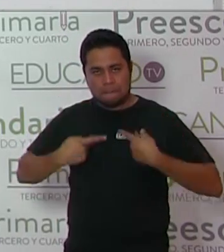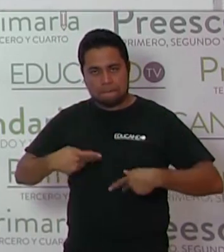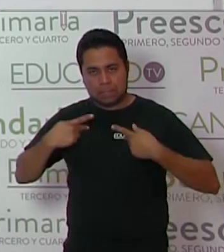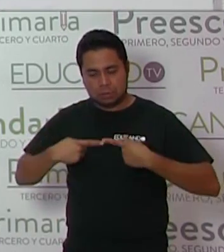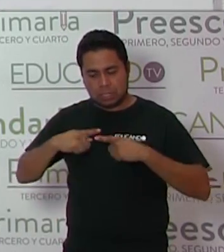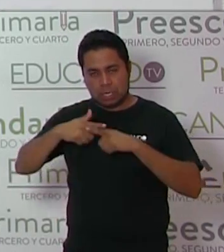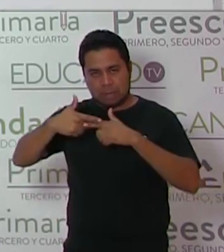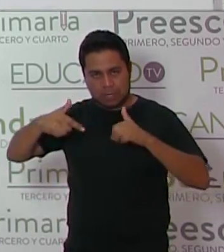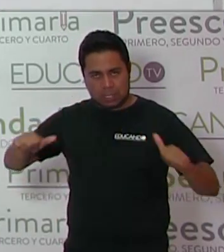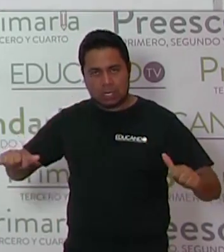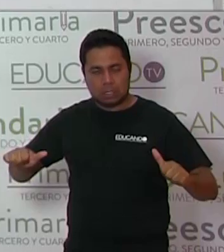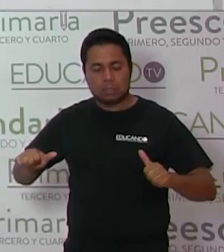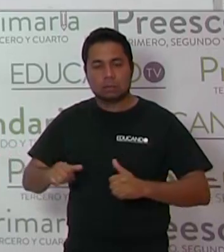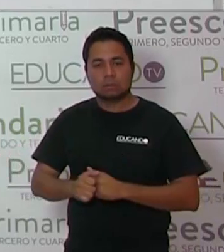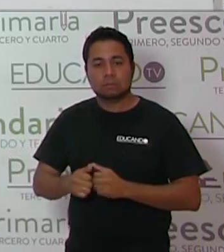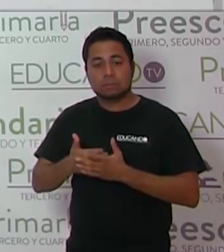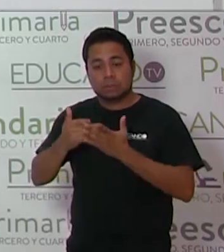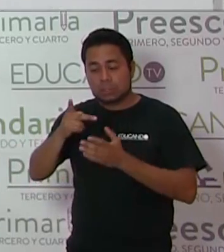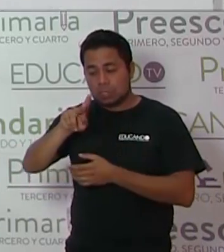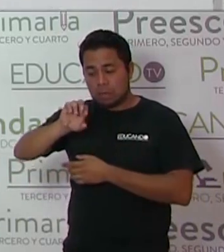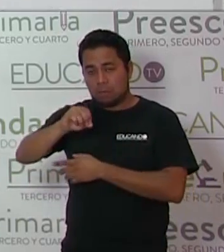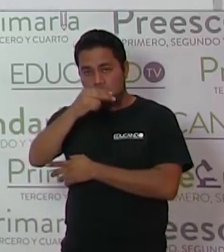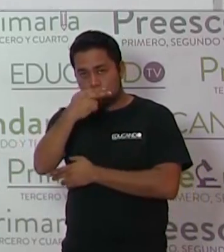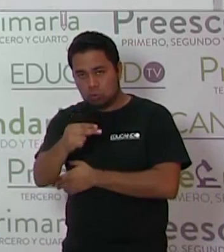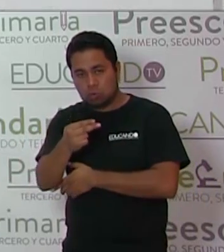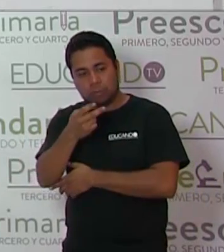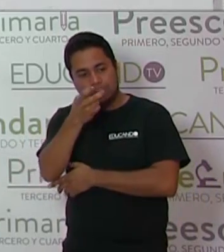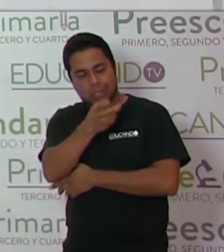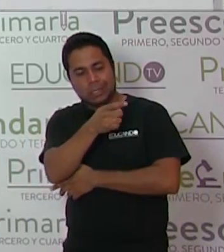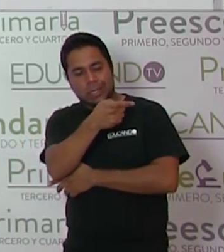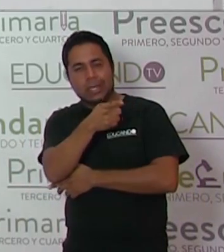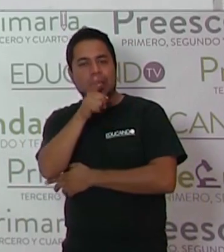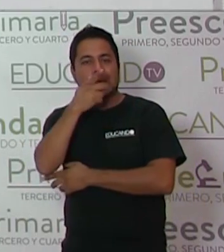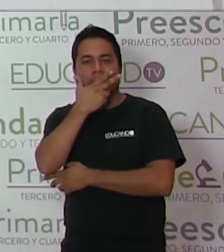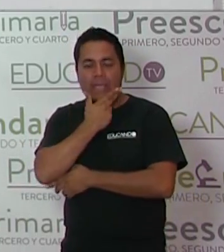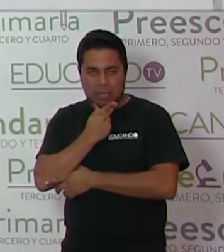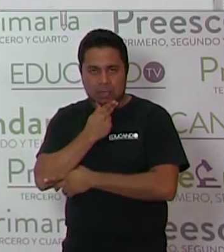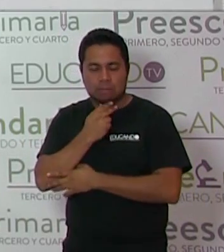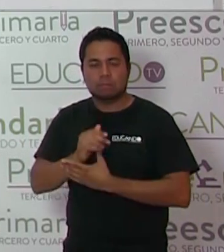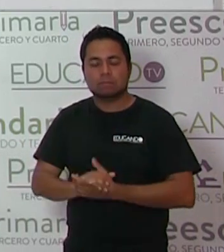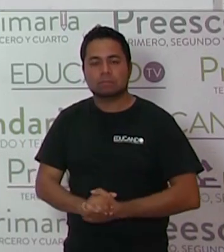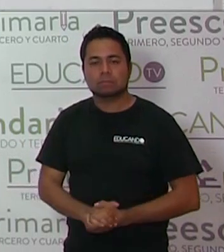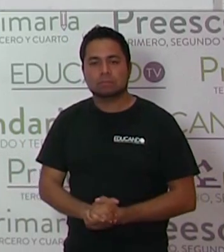persona gramatical y el pronombre es él.